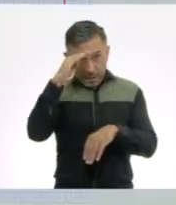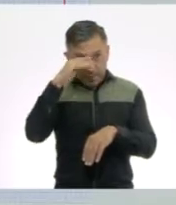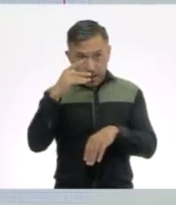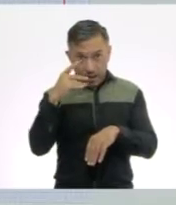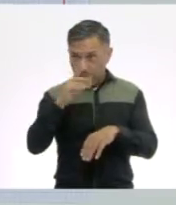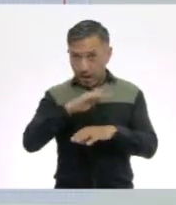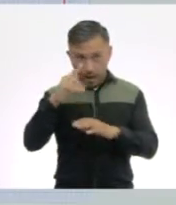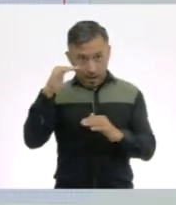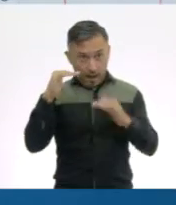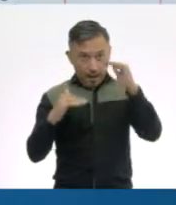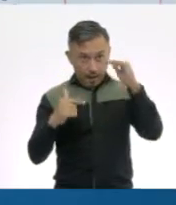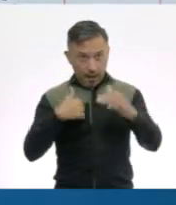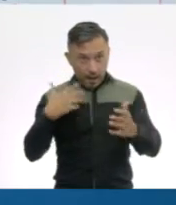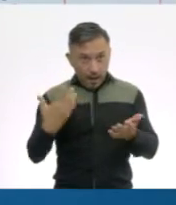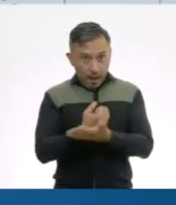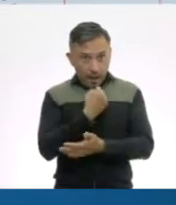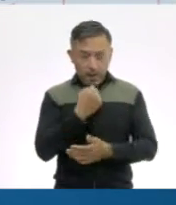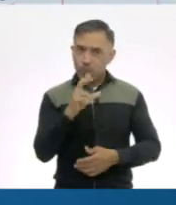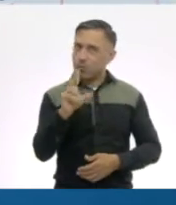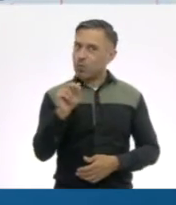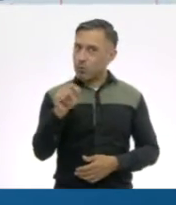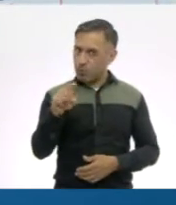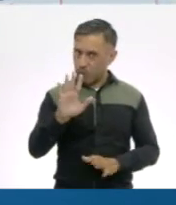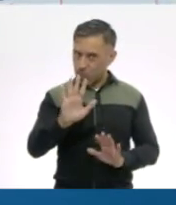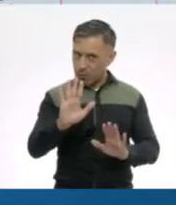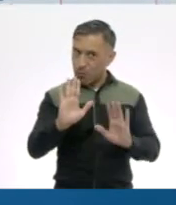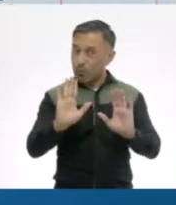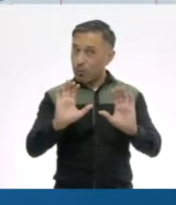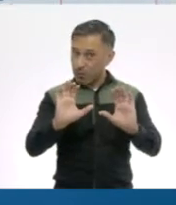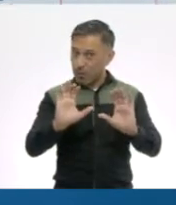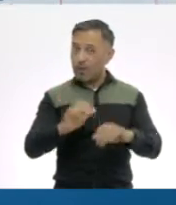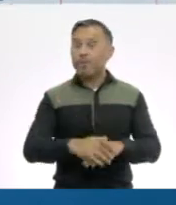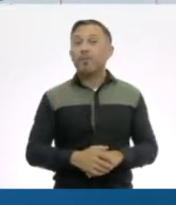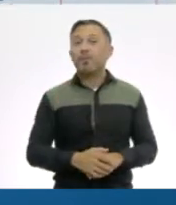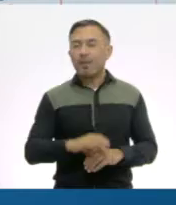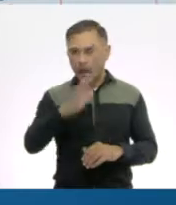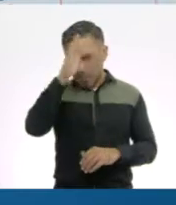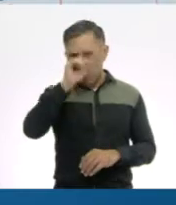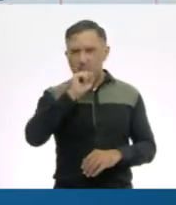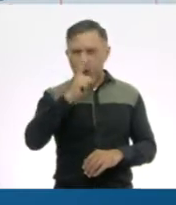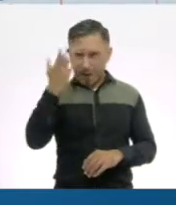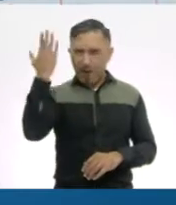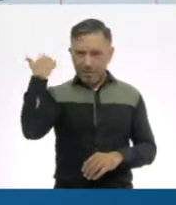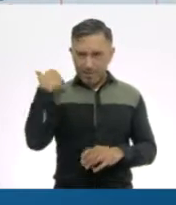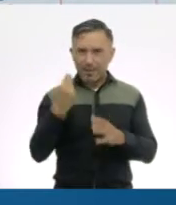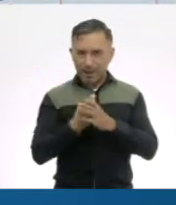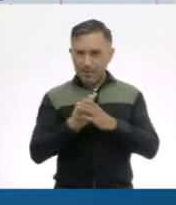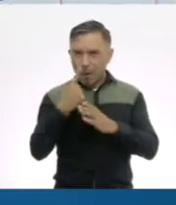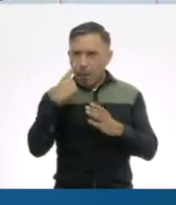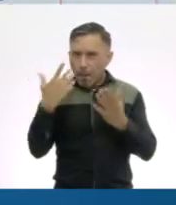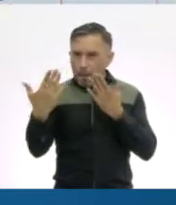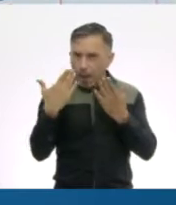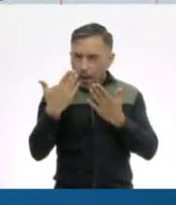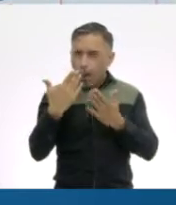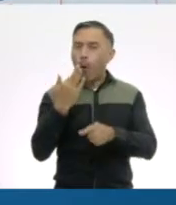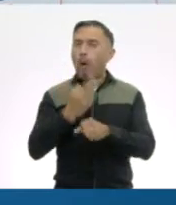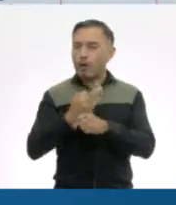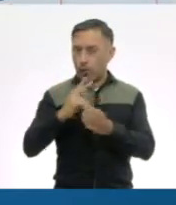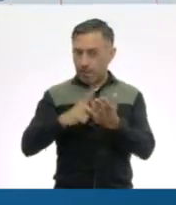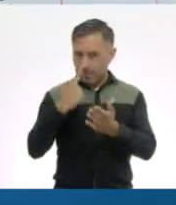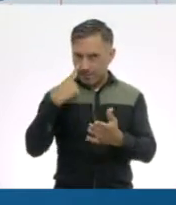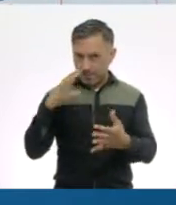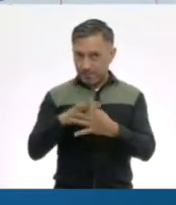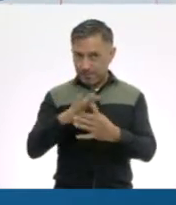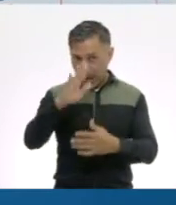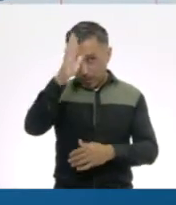es. ¿Recuerdan el criterio de comparación que vimos la clase pasada? Sí. Vamos a aplicarlo en este momento. Muy bien. No